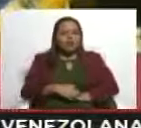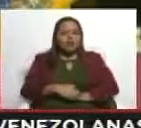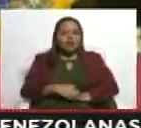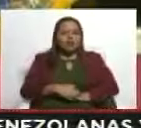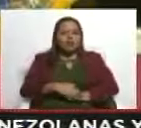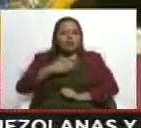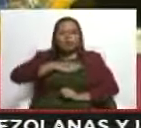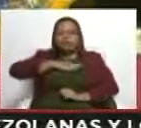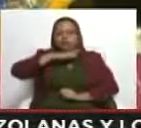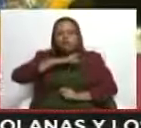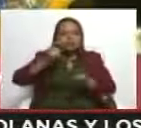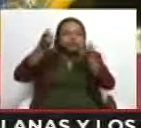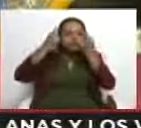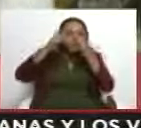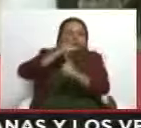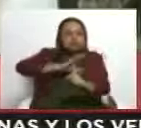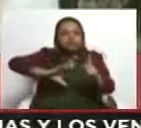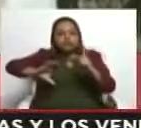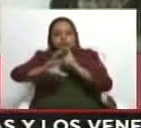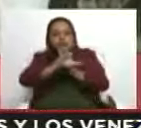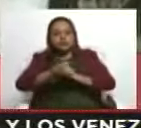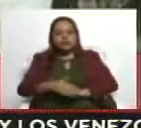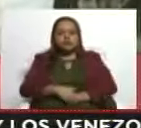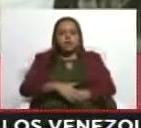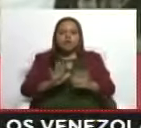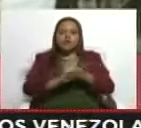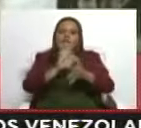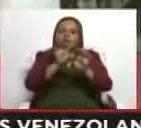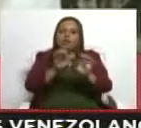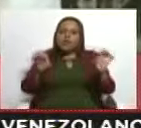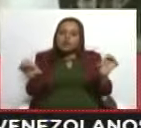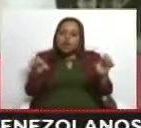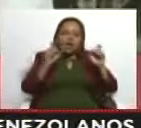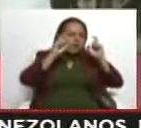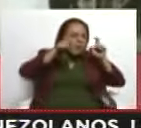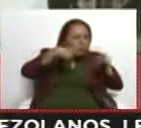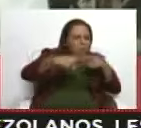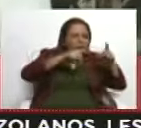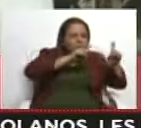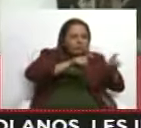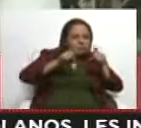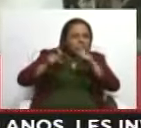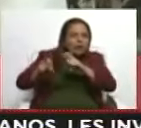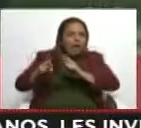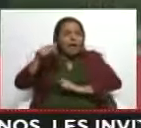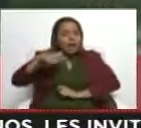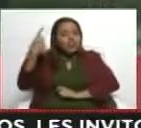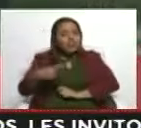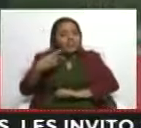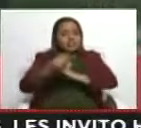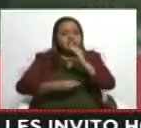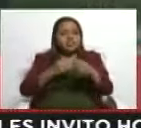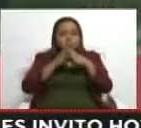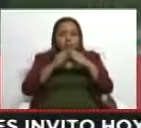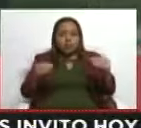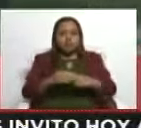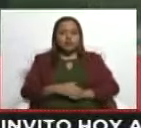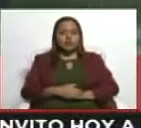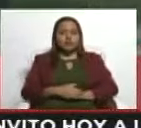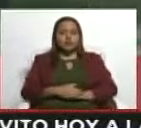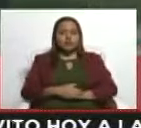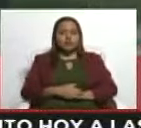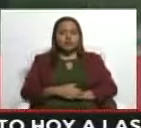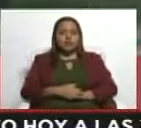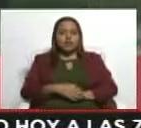formada culturalmente en la educación para enseñar. Aquí debemos de ser todos. Nosotros debemos